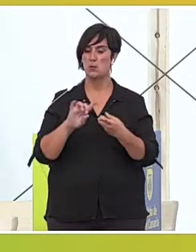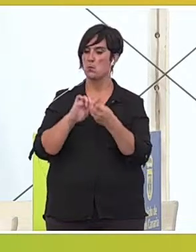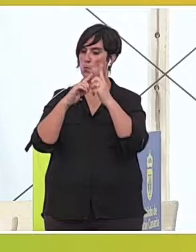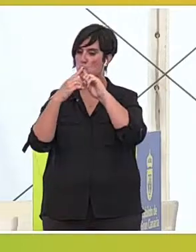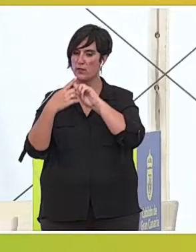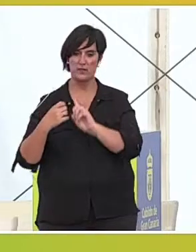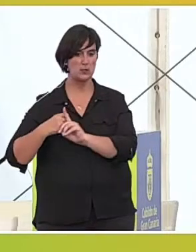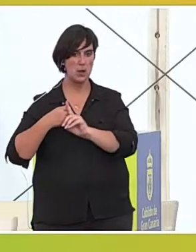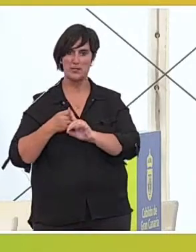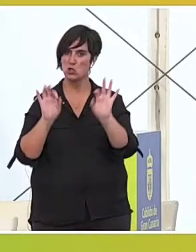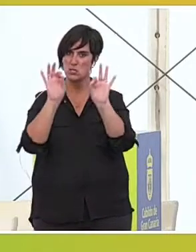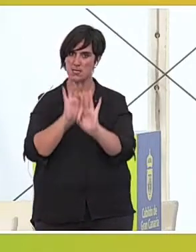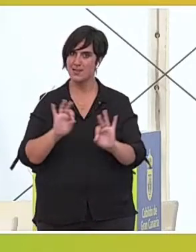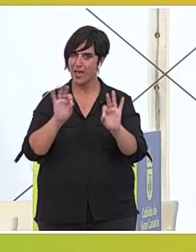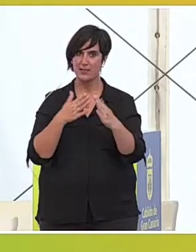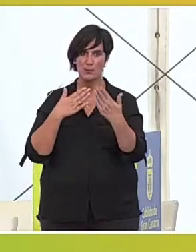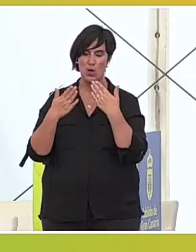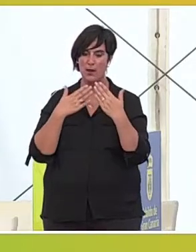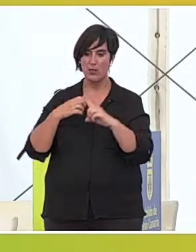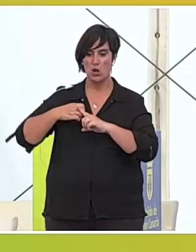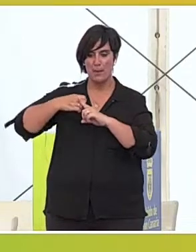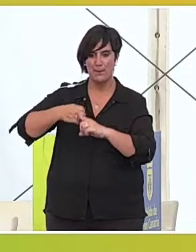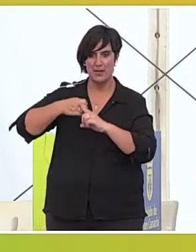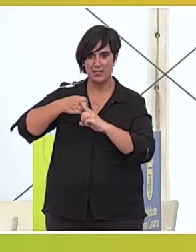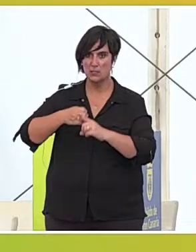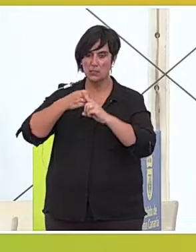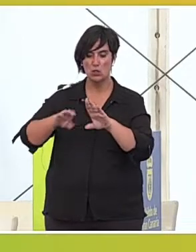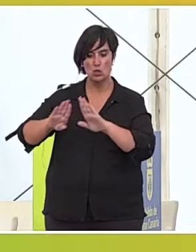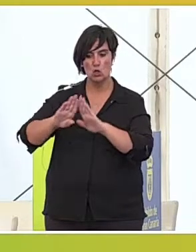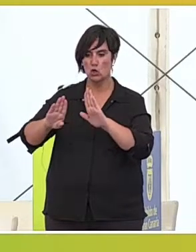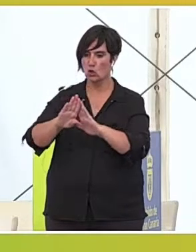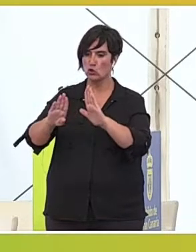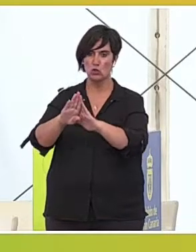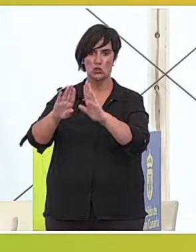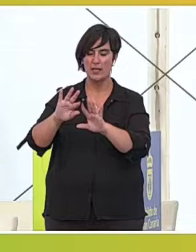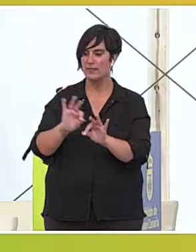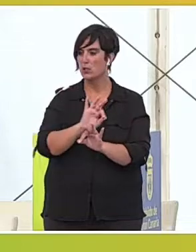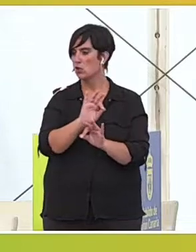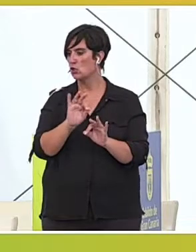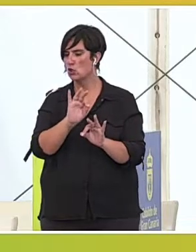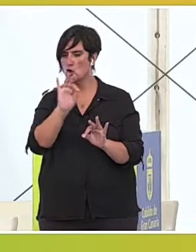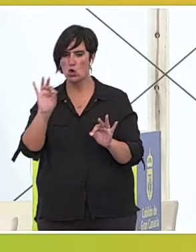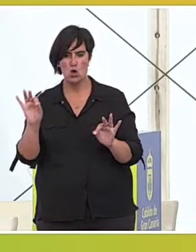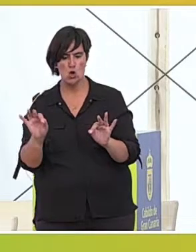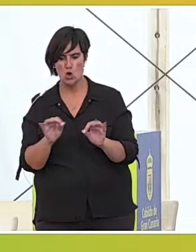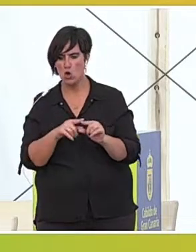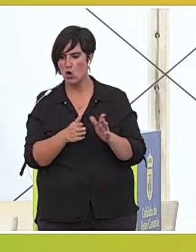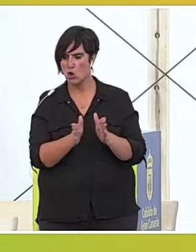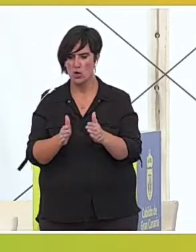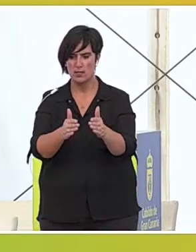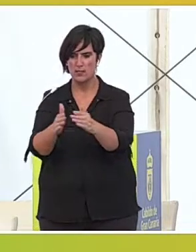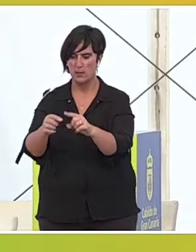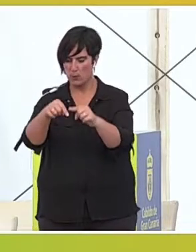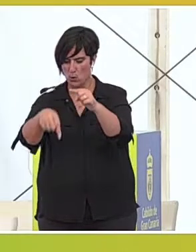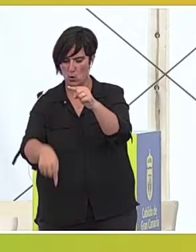modificaciones de la presión. Estamos hablando de que la presión se mantiene constante durante todo el tiempo de los 410 metros de altura que tiene,